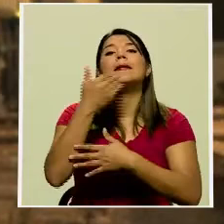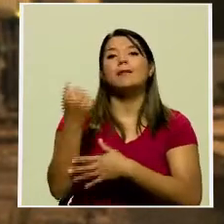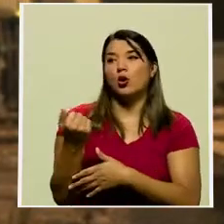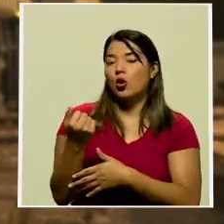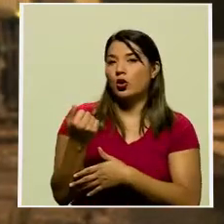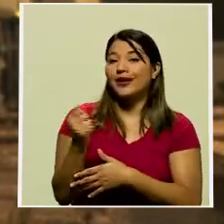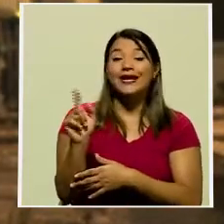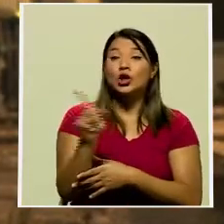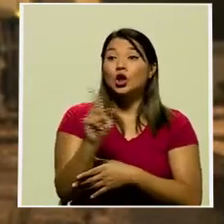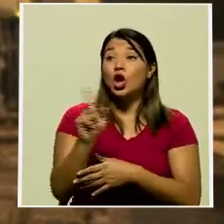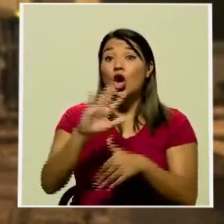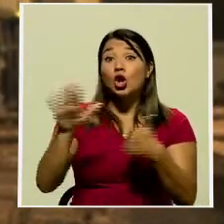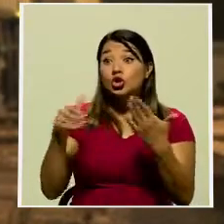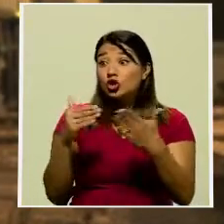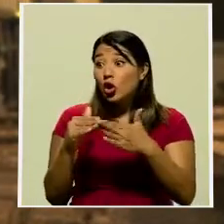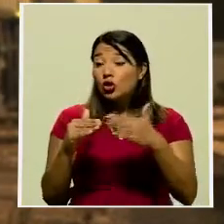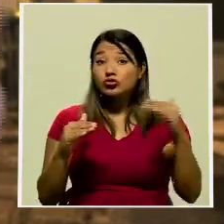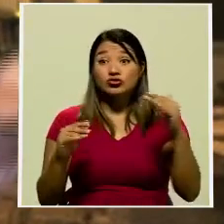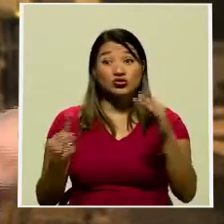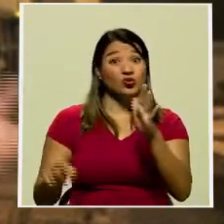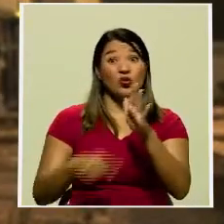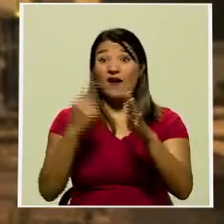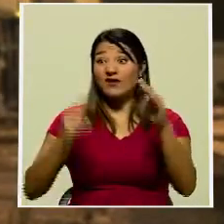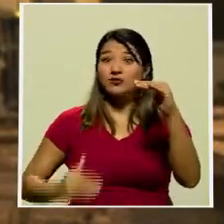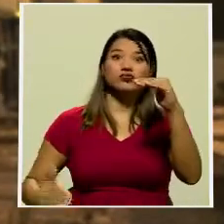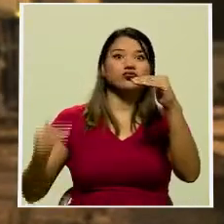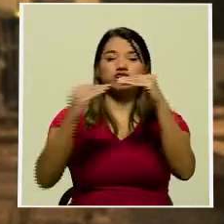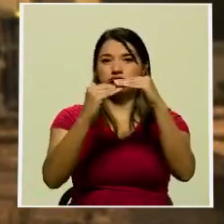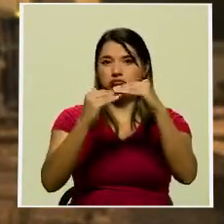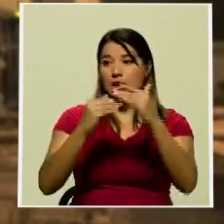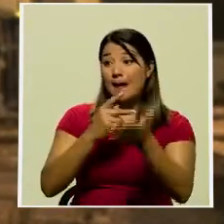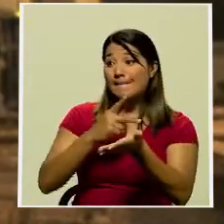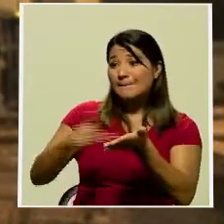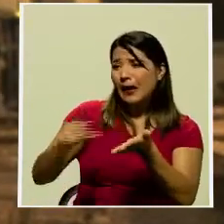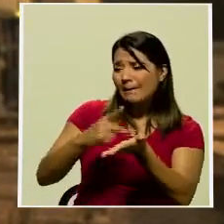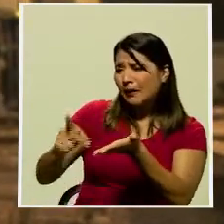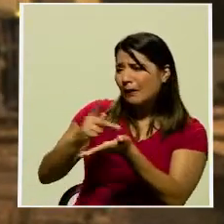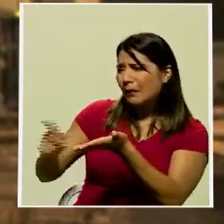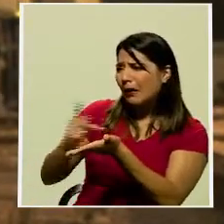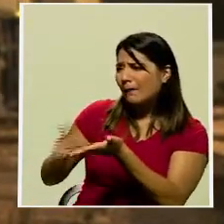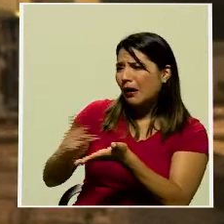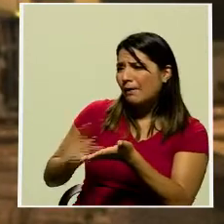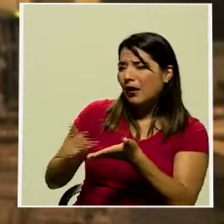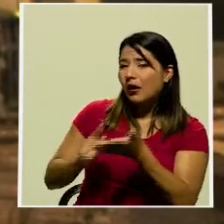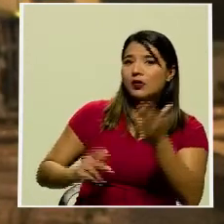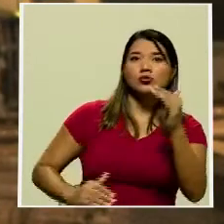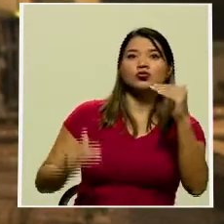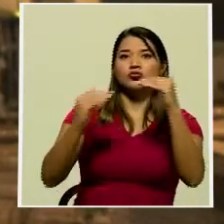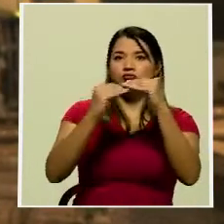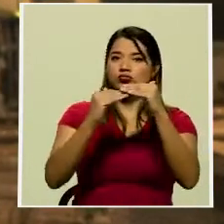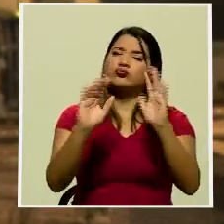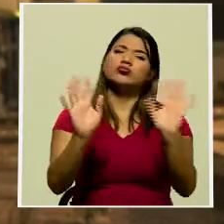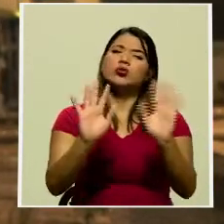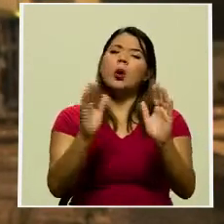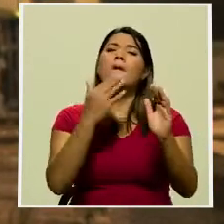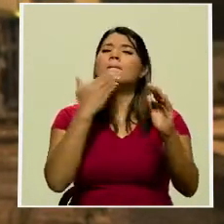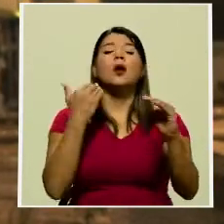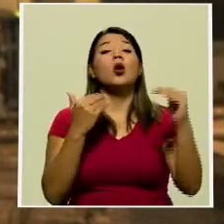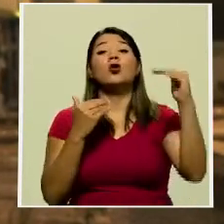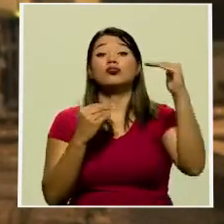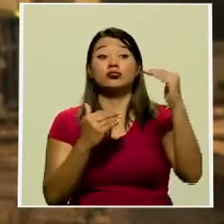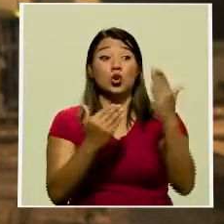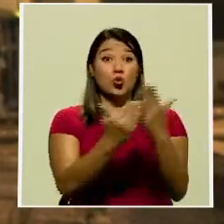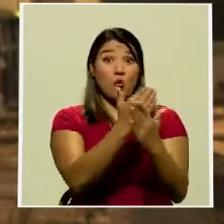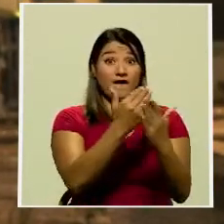inmediata a el salario global. Pero bueno, esto es para lo que nos explicaba don Víctor en cuanto a si usted gana menos, pero